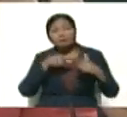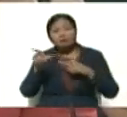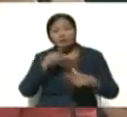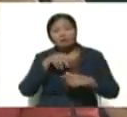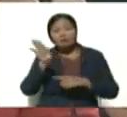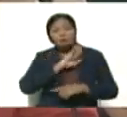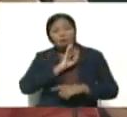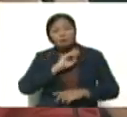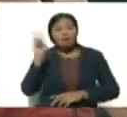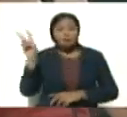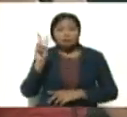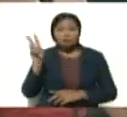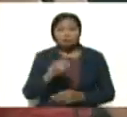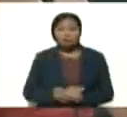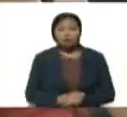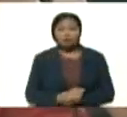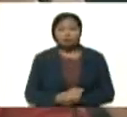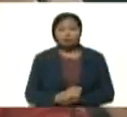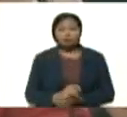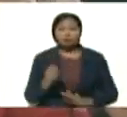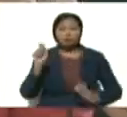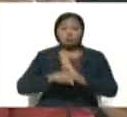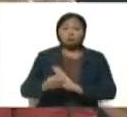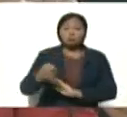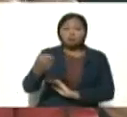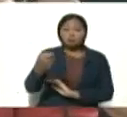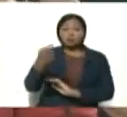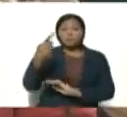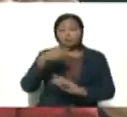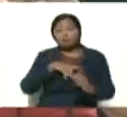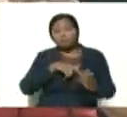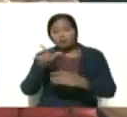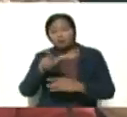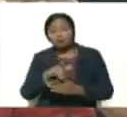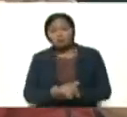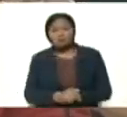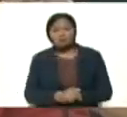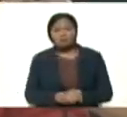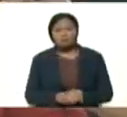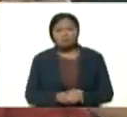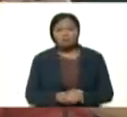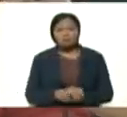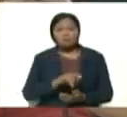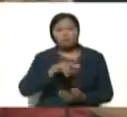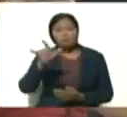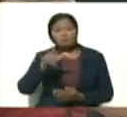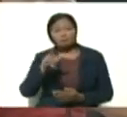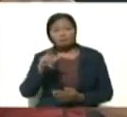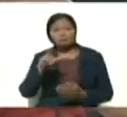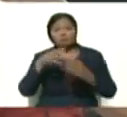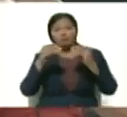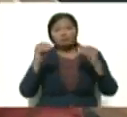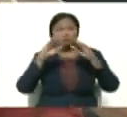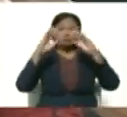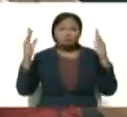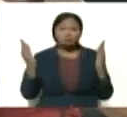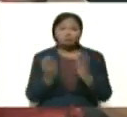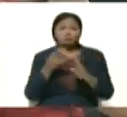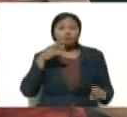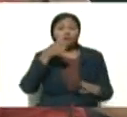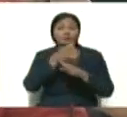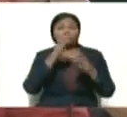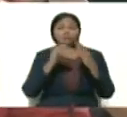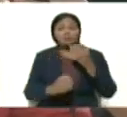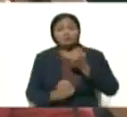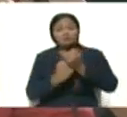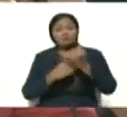venezolana, sancionada, pero que sale a volar por los aires del mundo a llevar